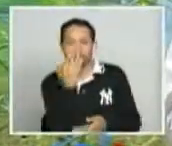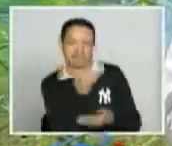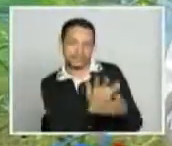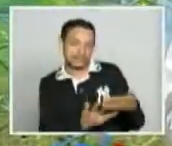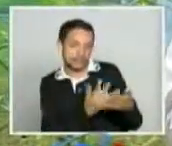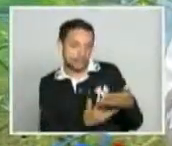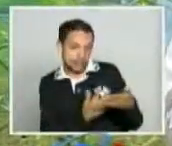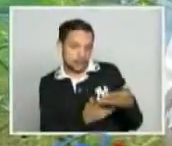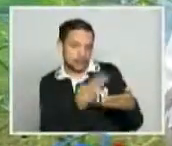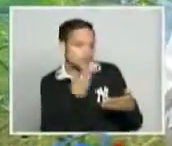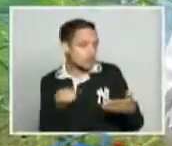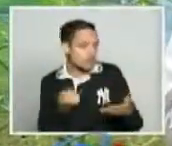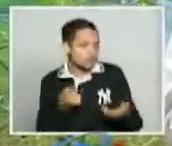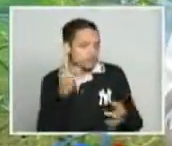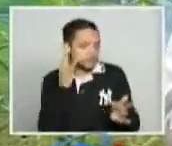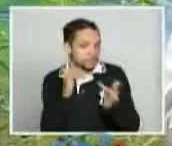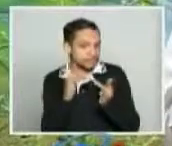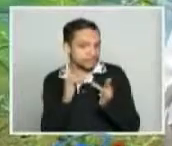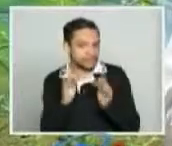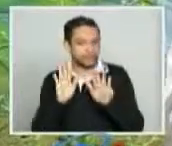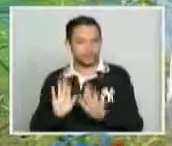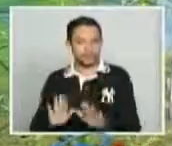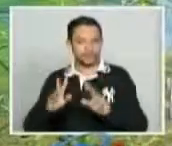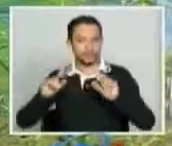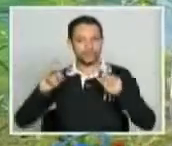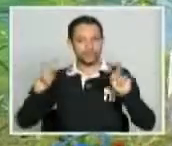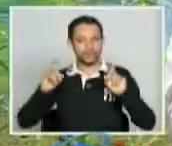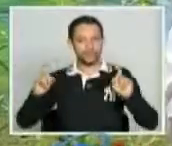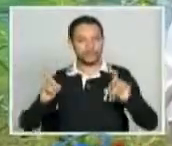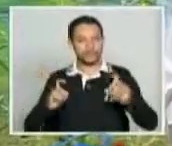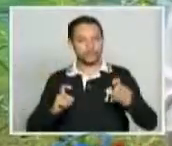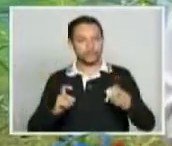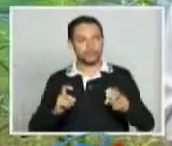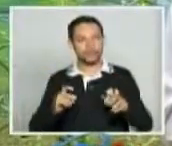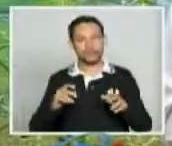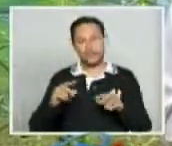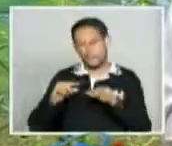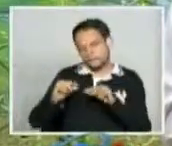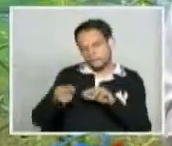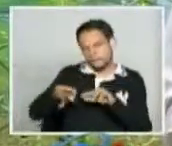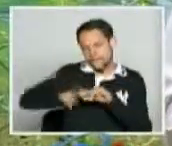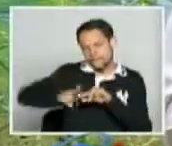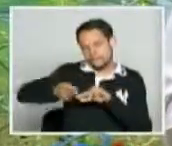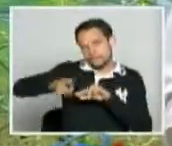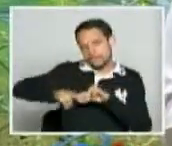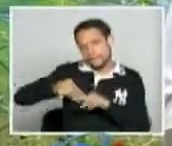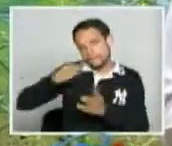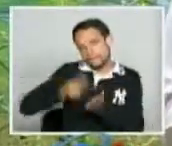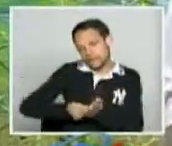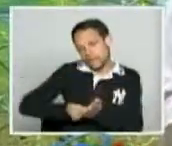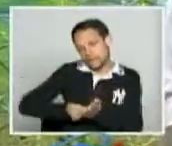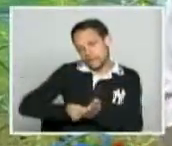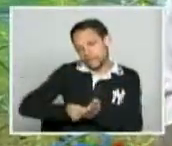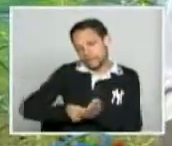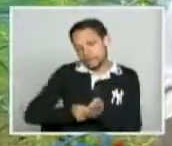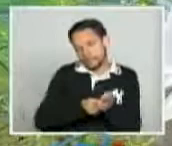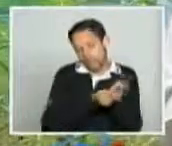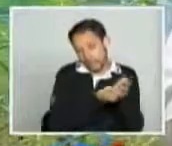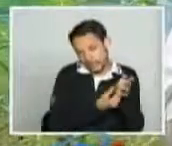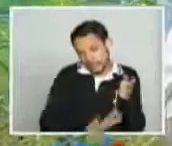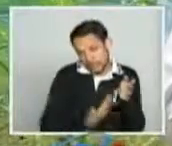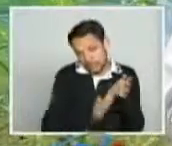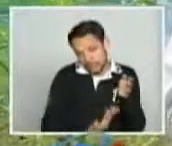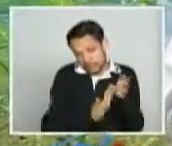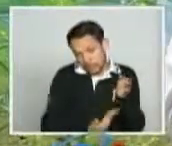tiroides? ¿Saben cuál es el tema? Es que el examen de tiroides vale un poquitico más que un cuadro hemático y que un cuadro